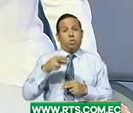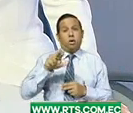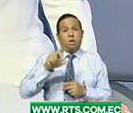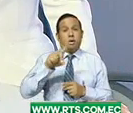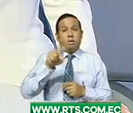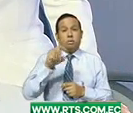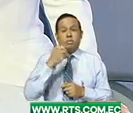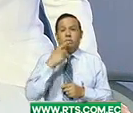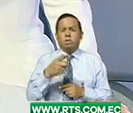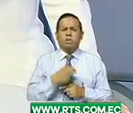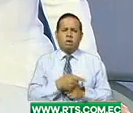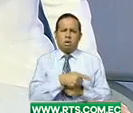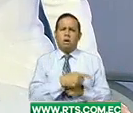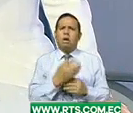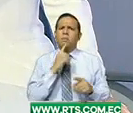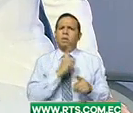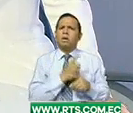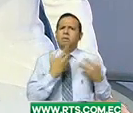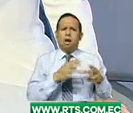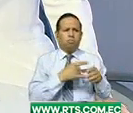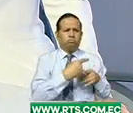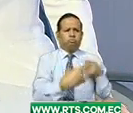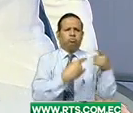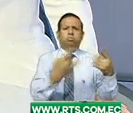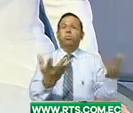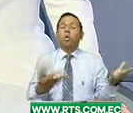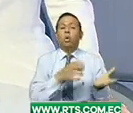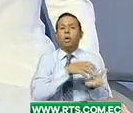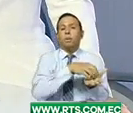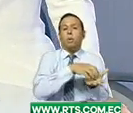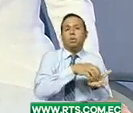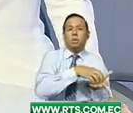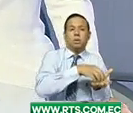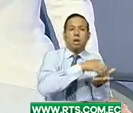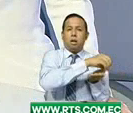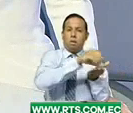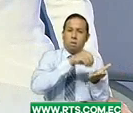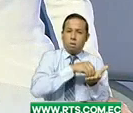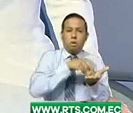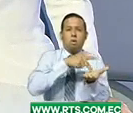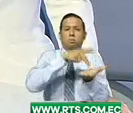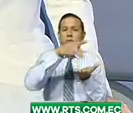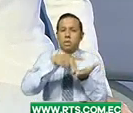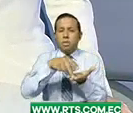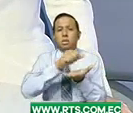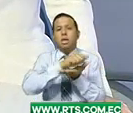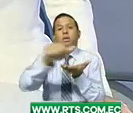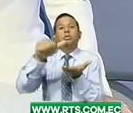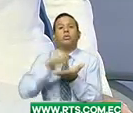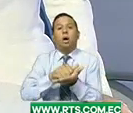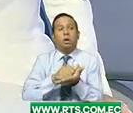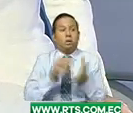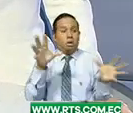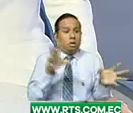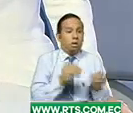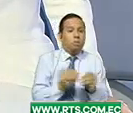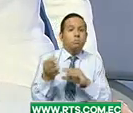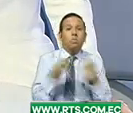la mutación en las provincias de El Oro, Pichincha y Azuay. Hasta la fecha se registran 7